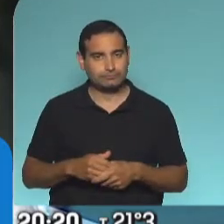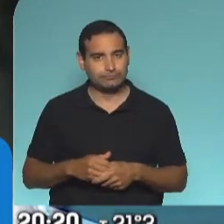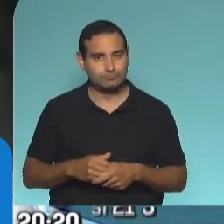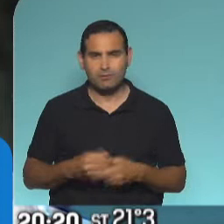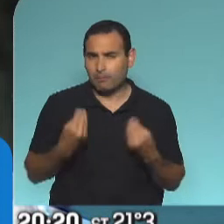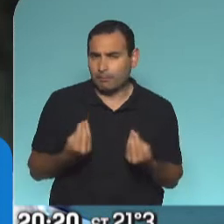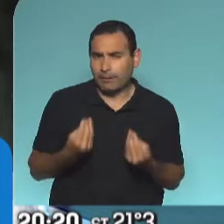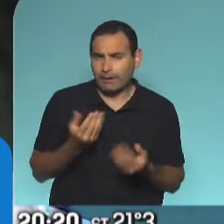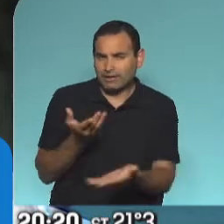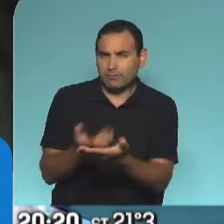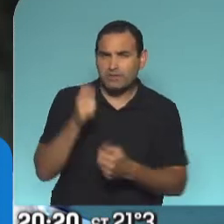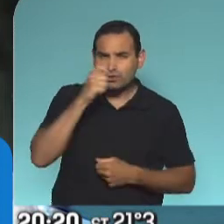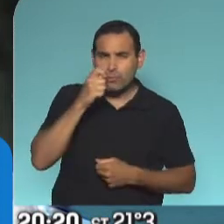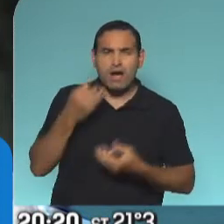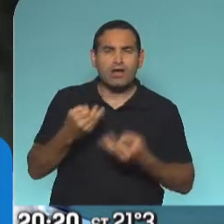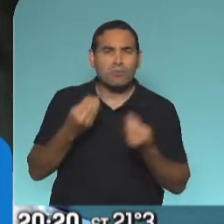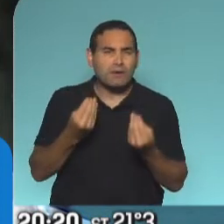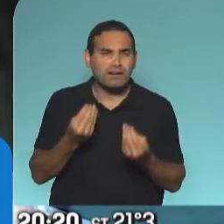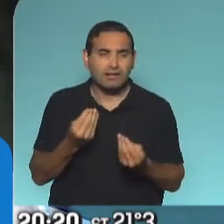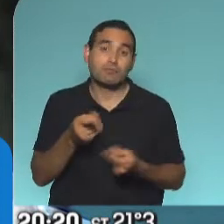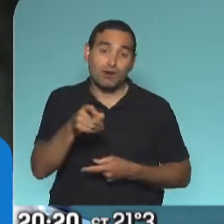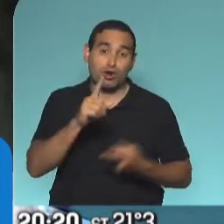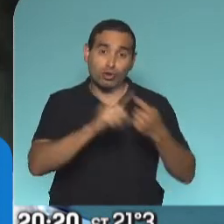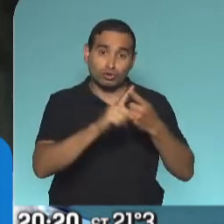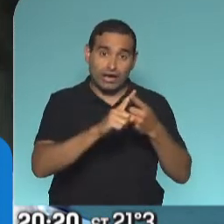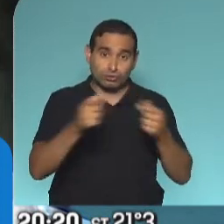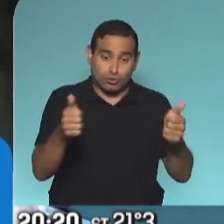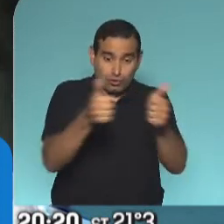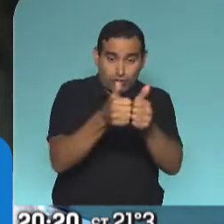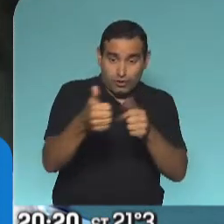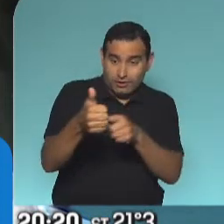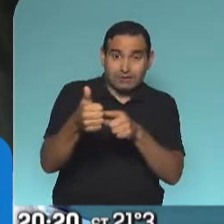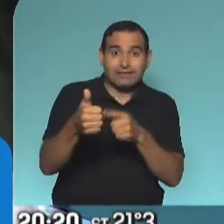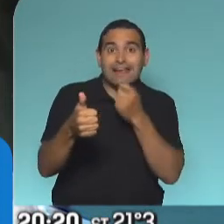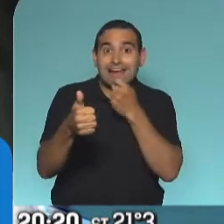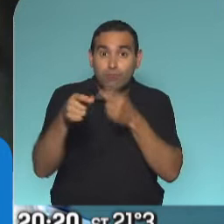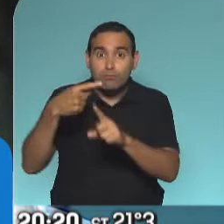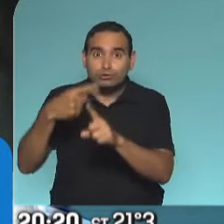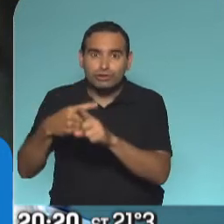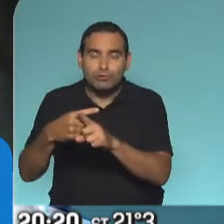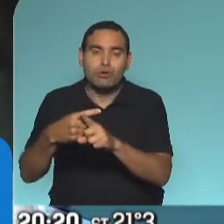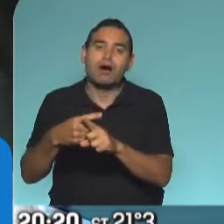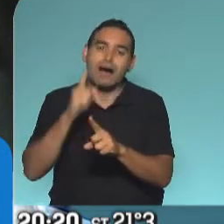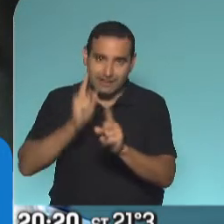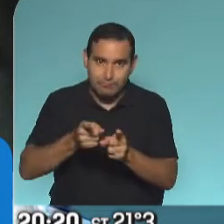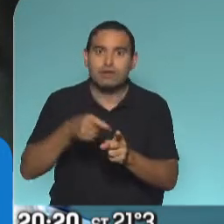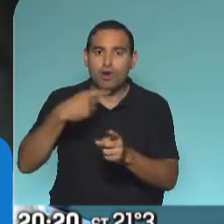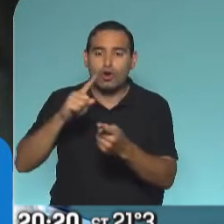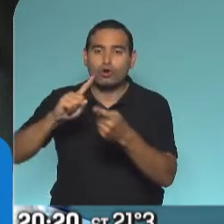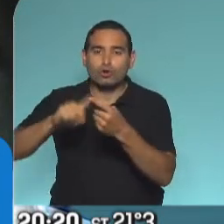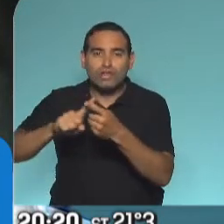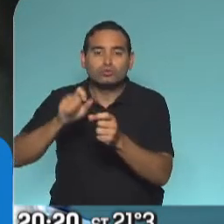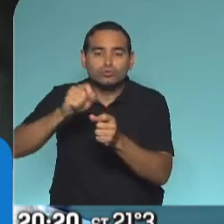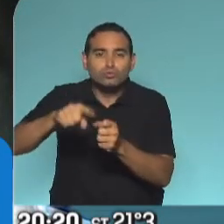¿Para qué? Para que ese contacto estrecho, si nos da positivo, también busquemos sus contactos